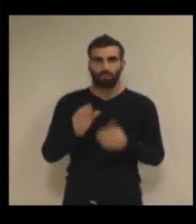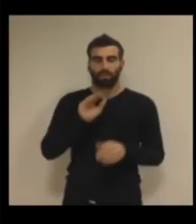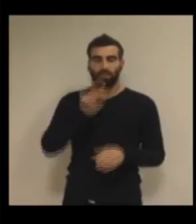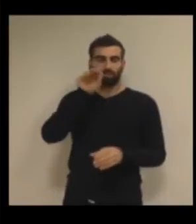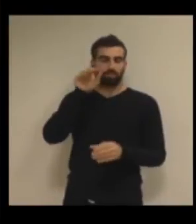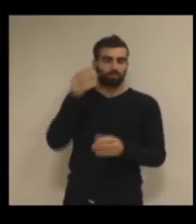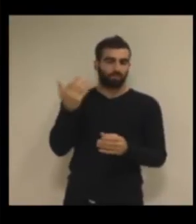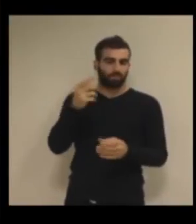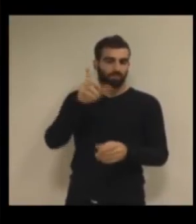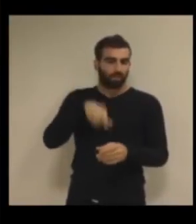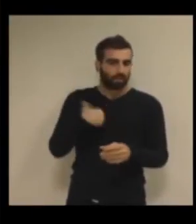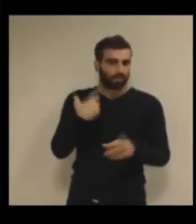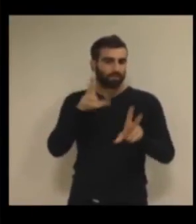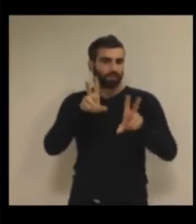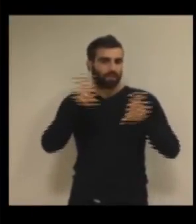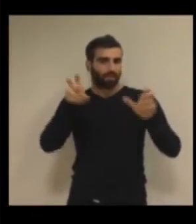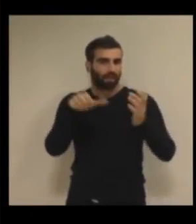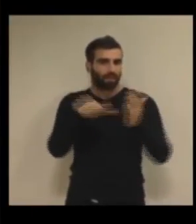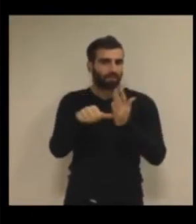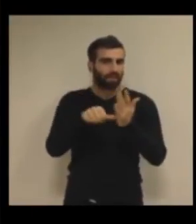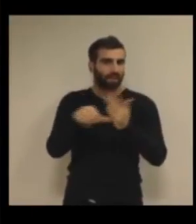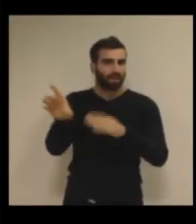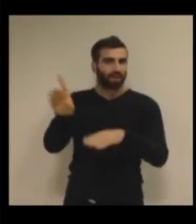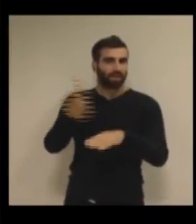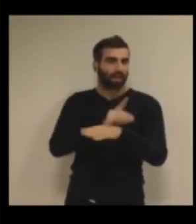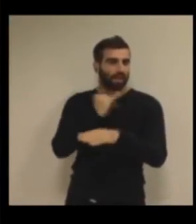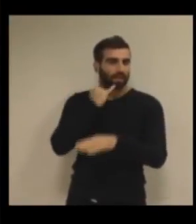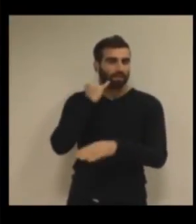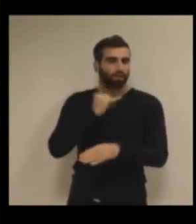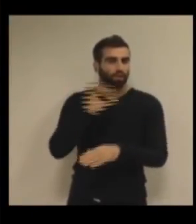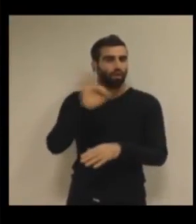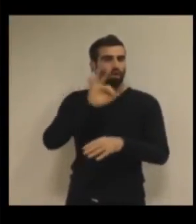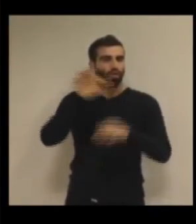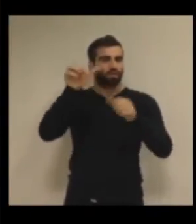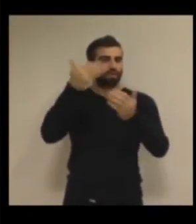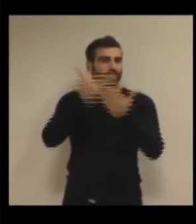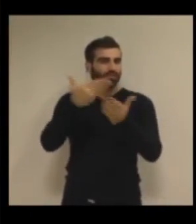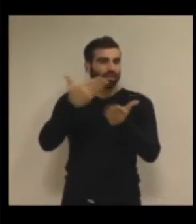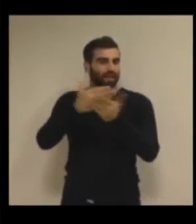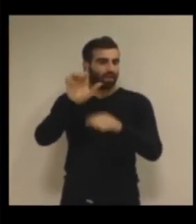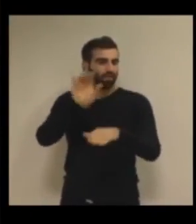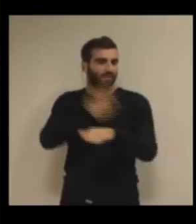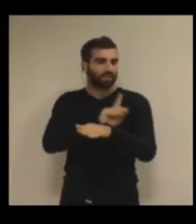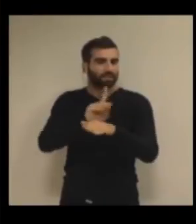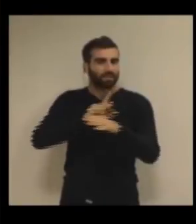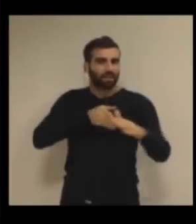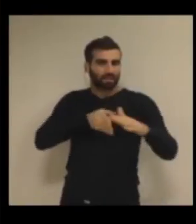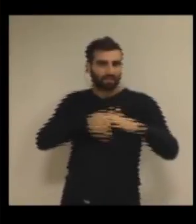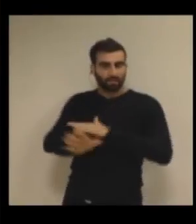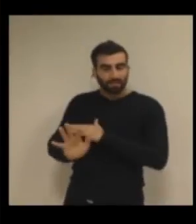DNI electrónico, certificado digital accesible, ¿no? Y es que ahí además